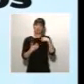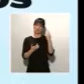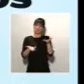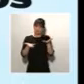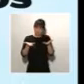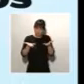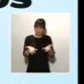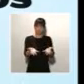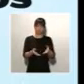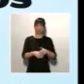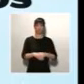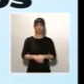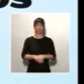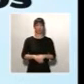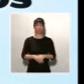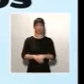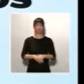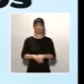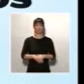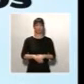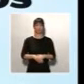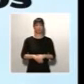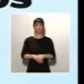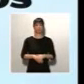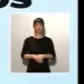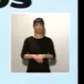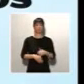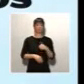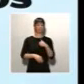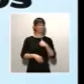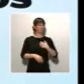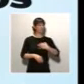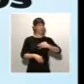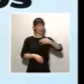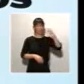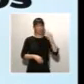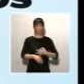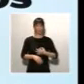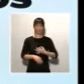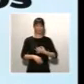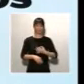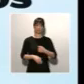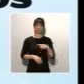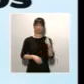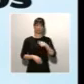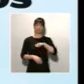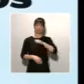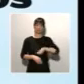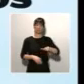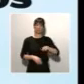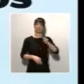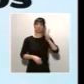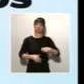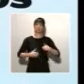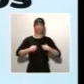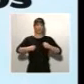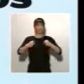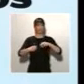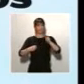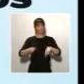Y estamos convencidos de que los españoles, que somos fuertes y solidarios, juntos